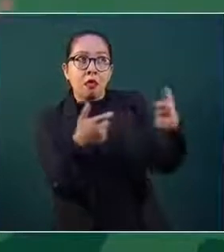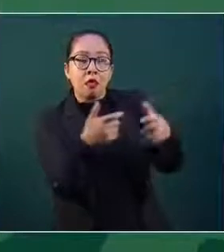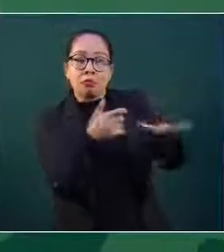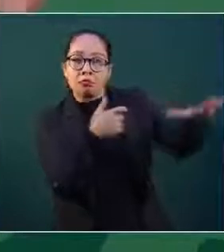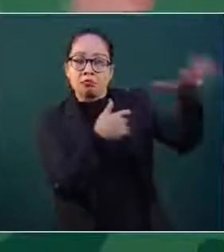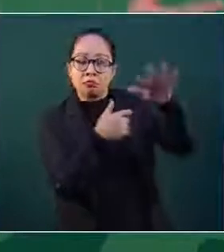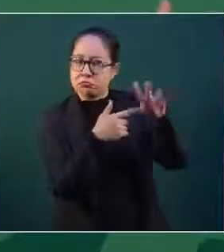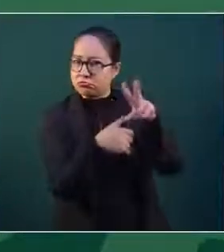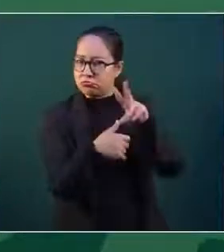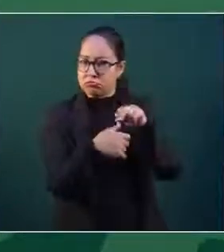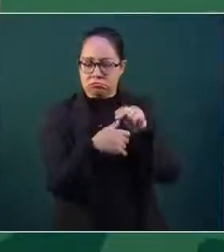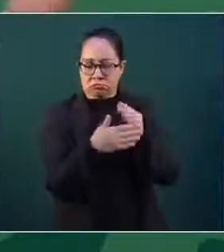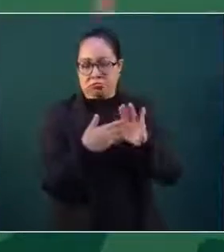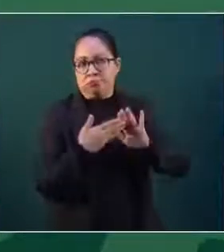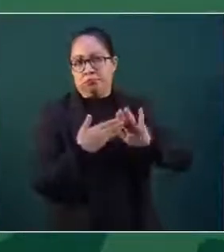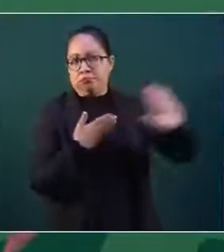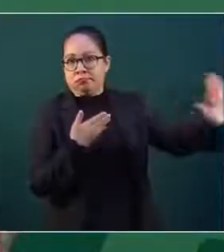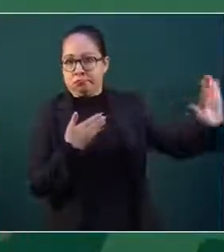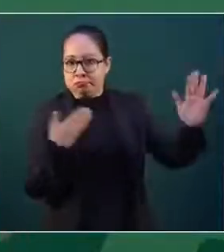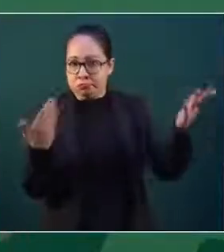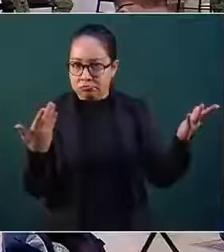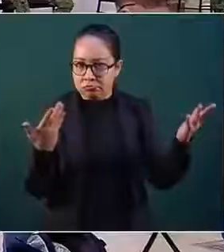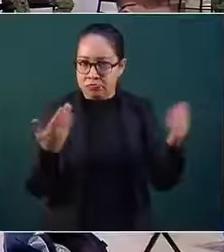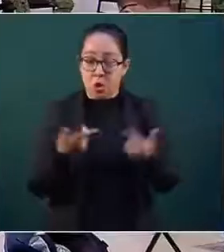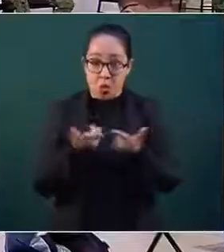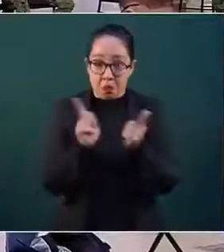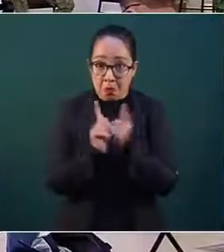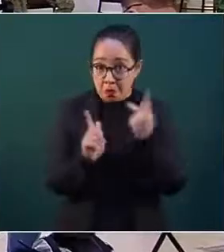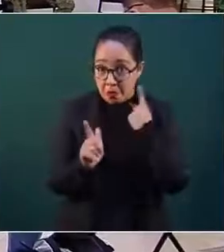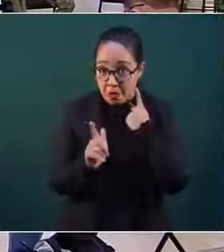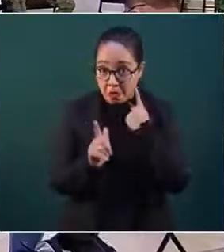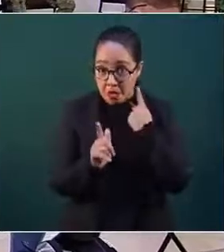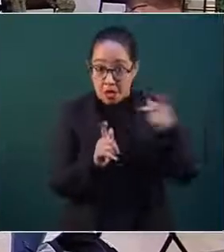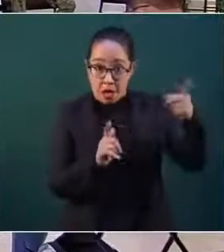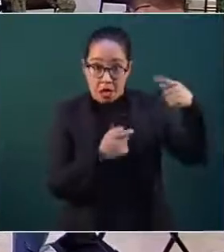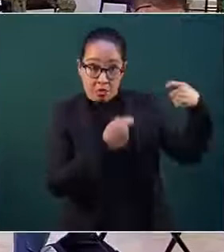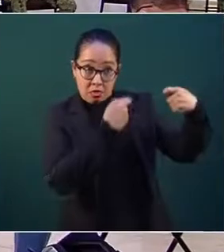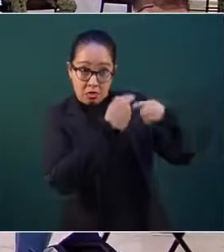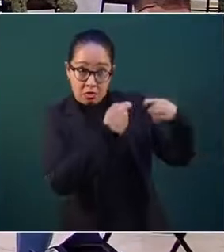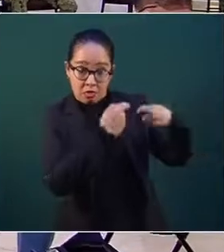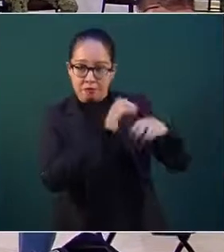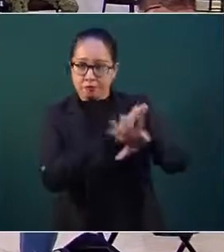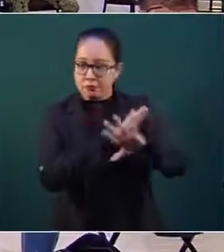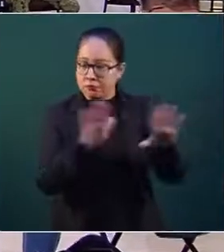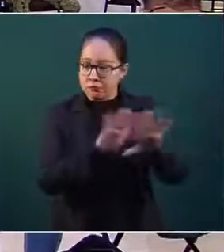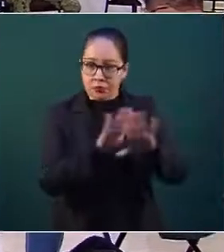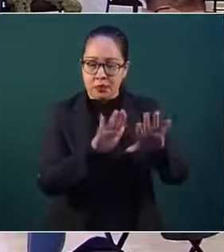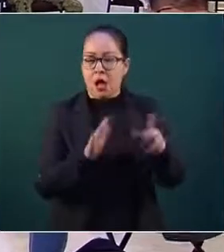porque ni siquiera están al servicio de los partidos. Los partidos son los instrumentos,